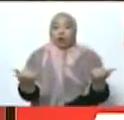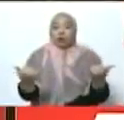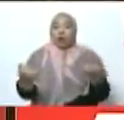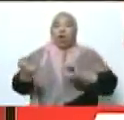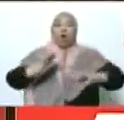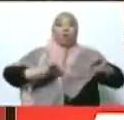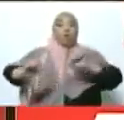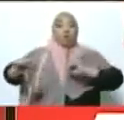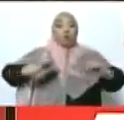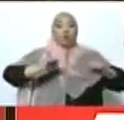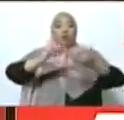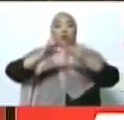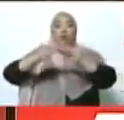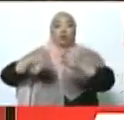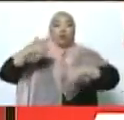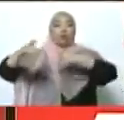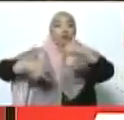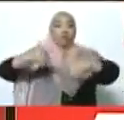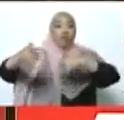movilización y eventos.